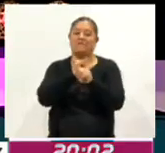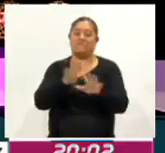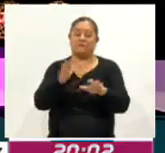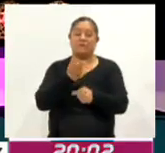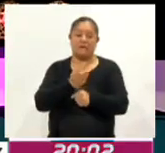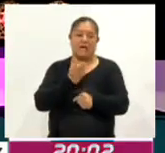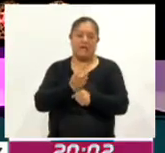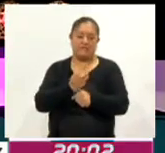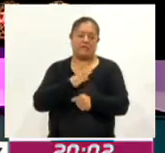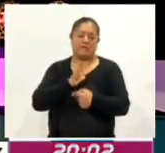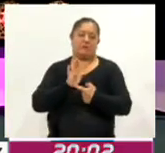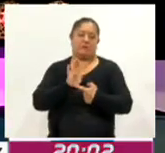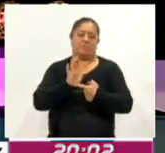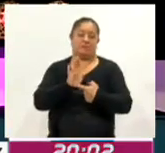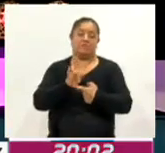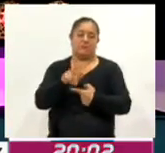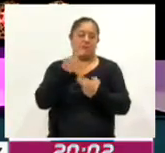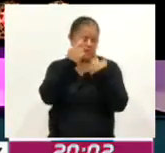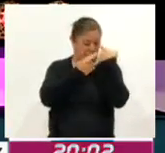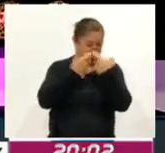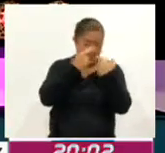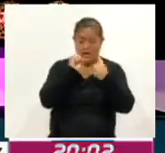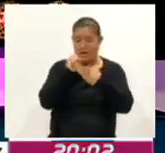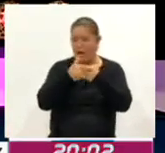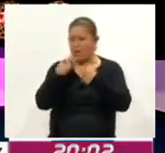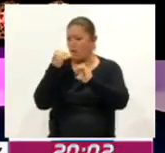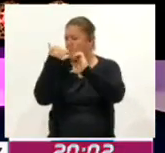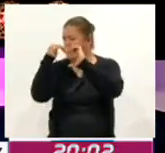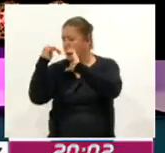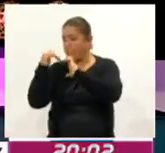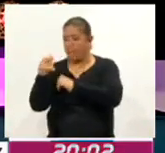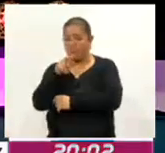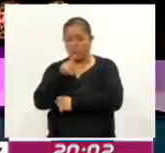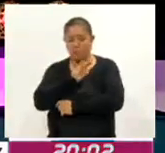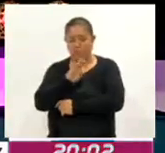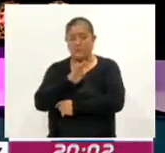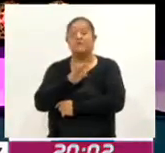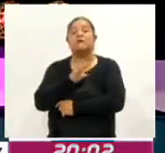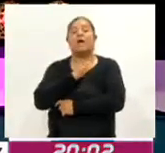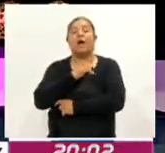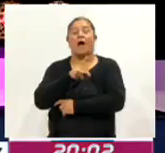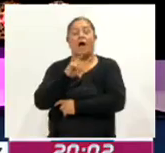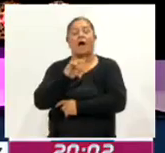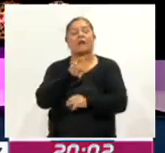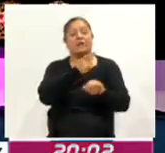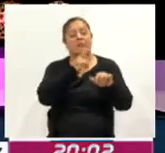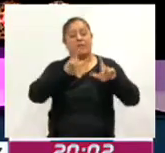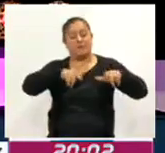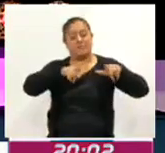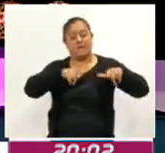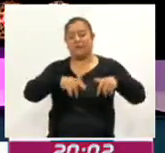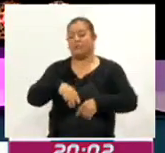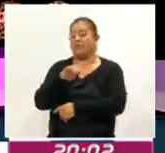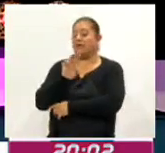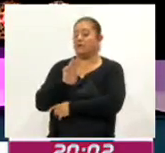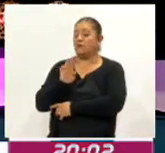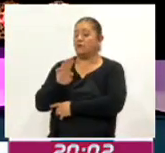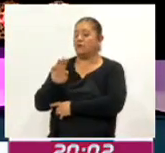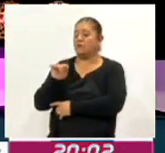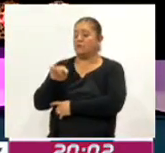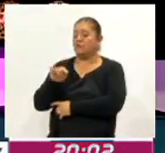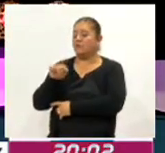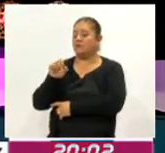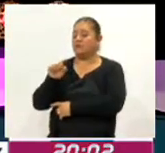que aquí le presentamos, revisar algún contenido o inclusive compartirlo, recuerde que puede visitar nuestra página en